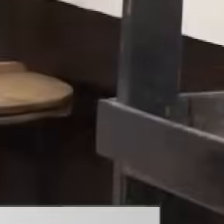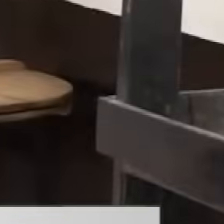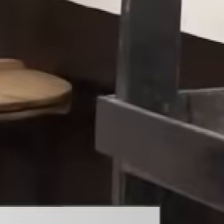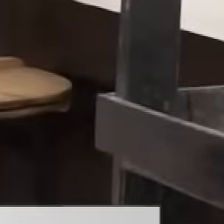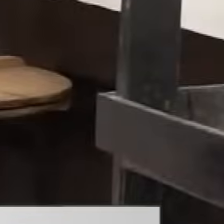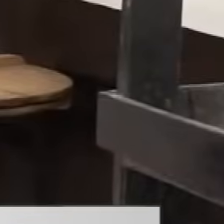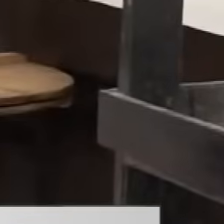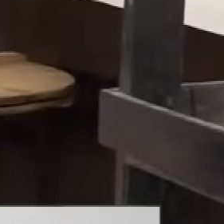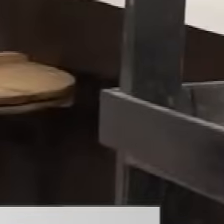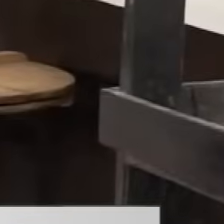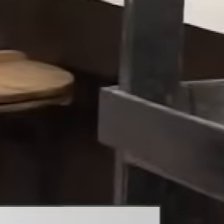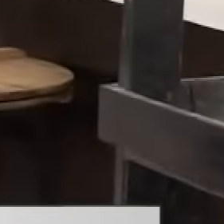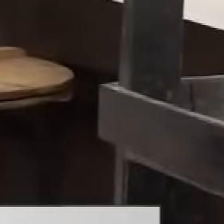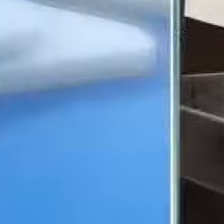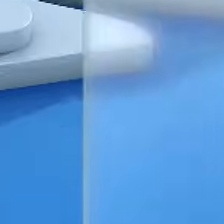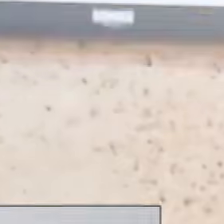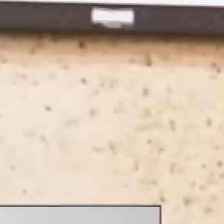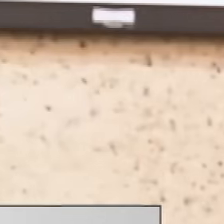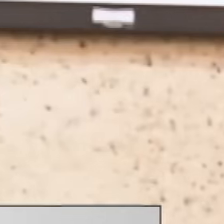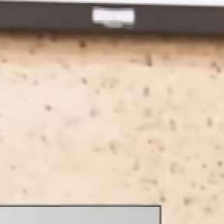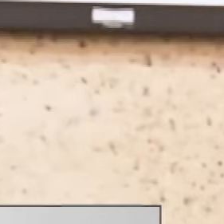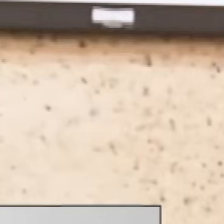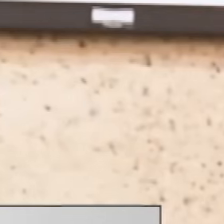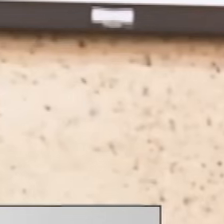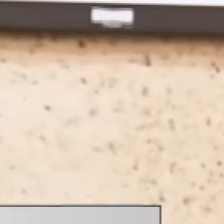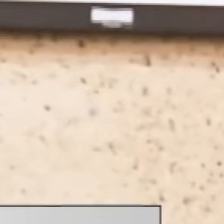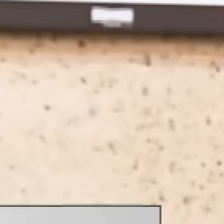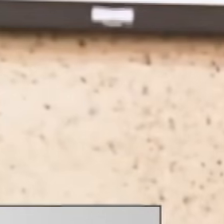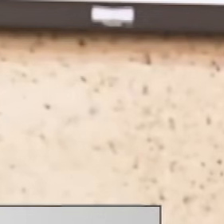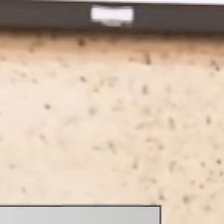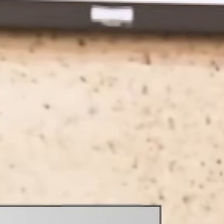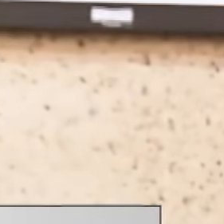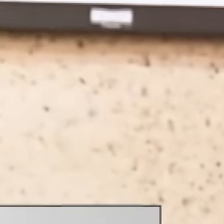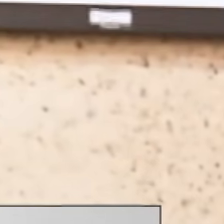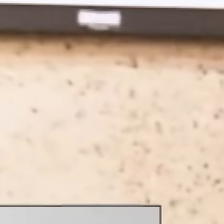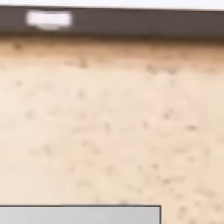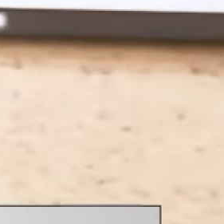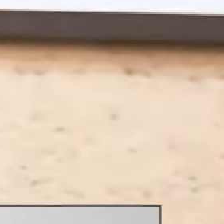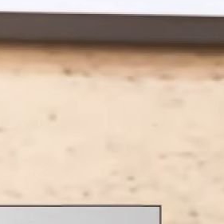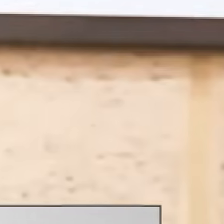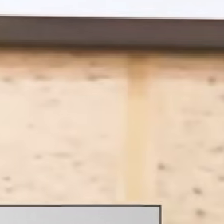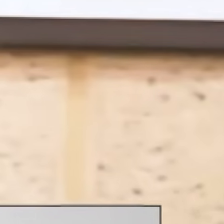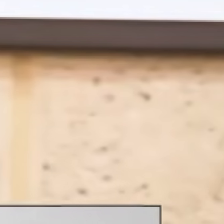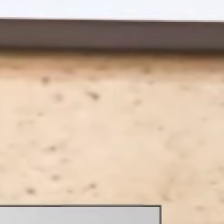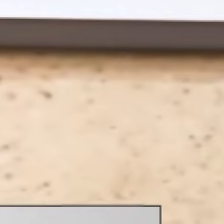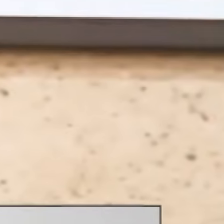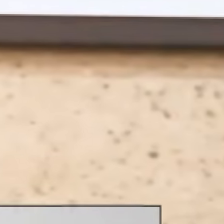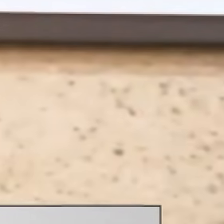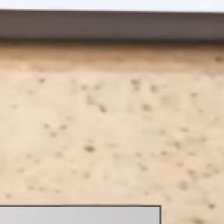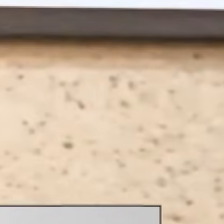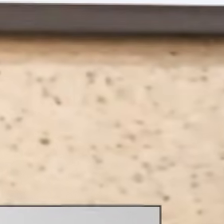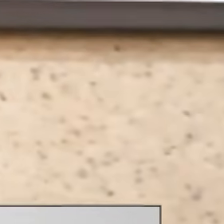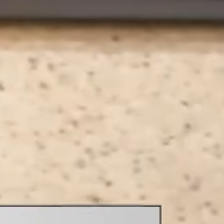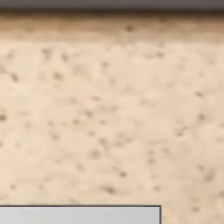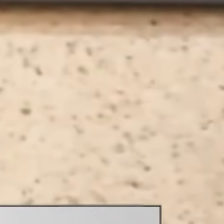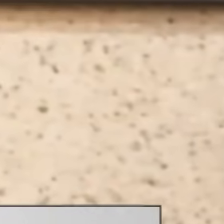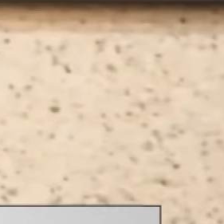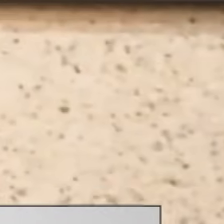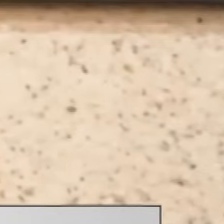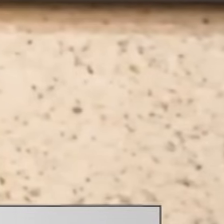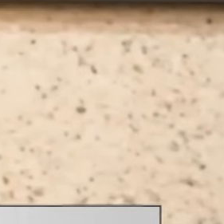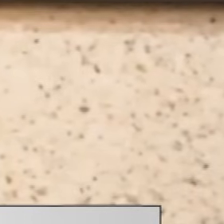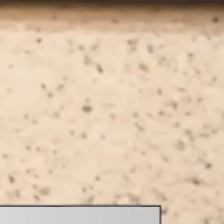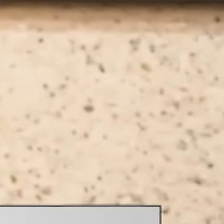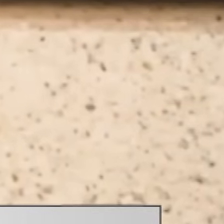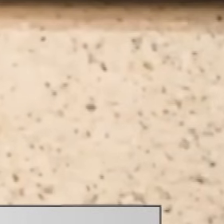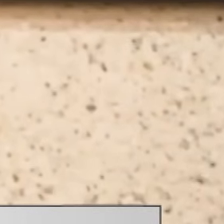de extorsionistas en Barranquilla. Arremetida de la alcaldesa de Bogotá, Claudia López, contra el presidente Petro. Lo acusa